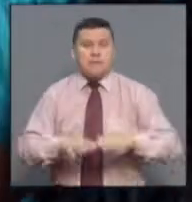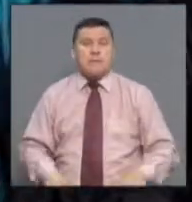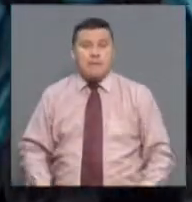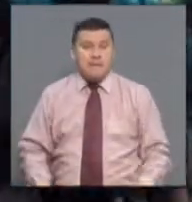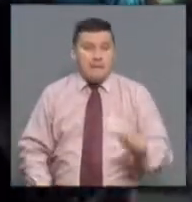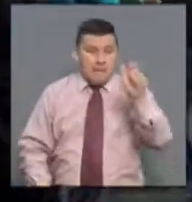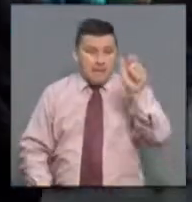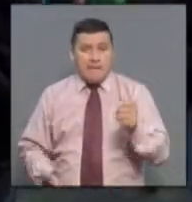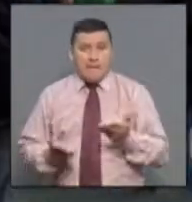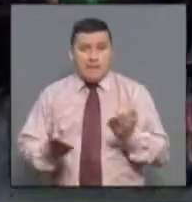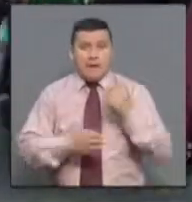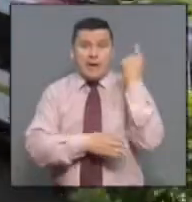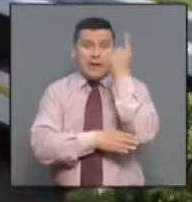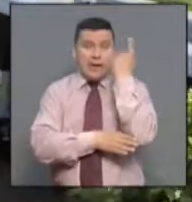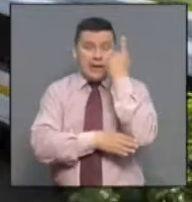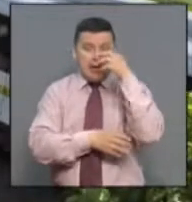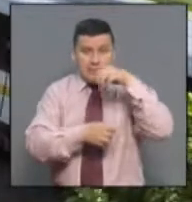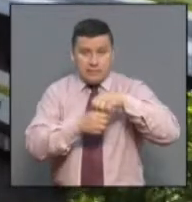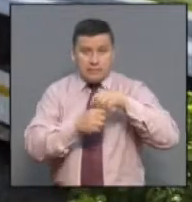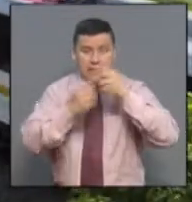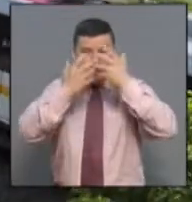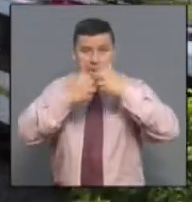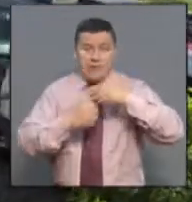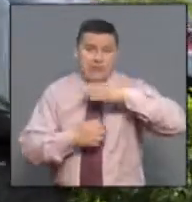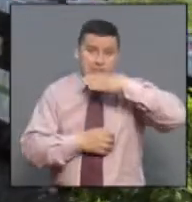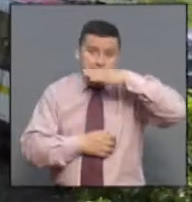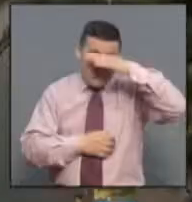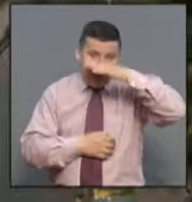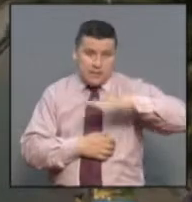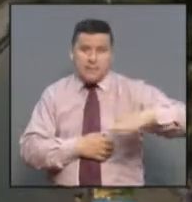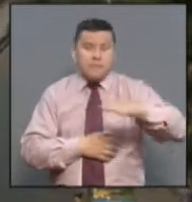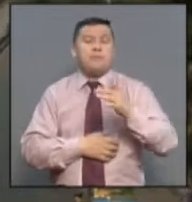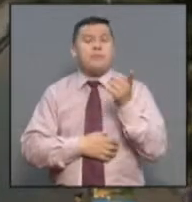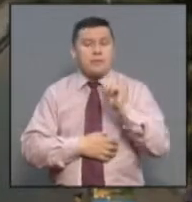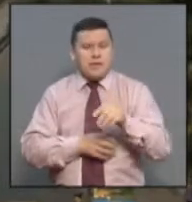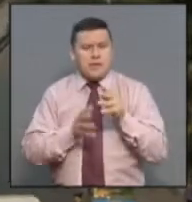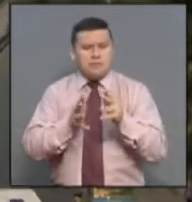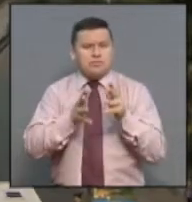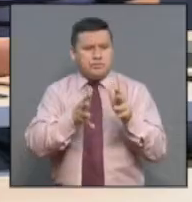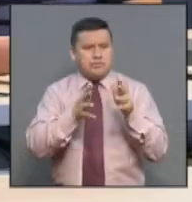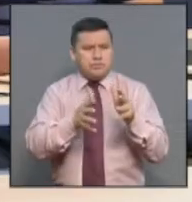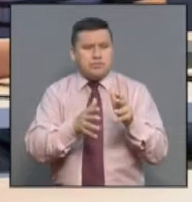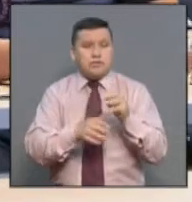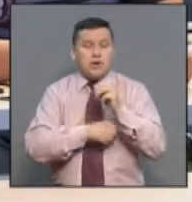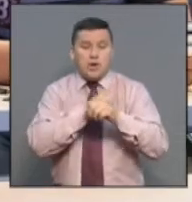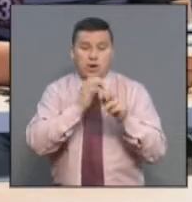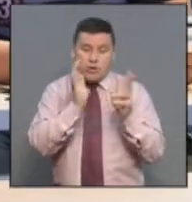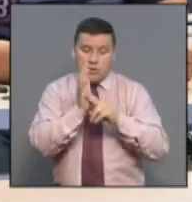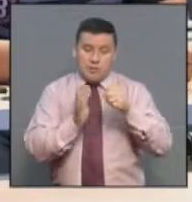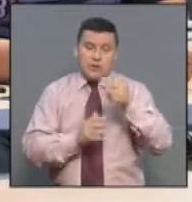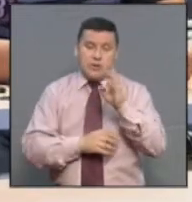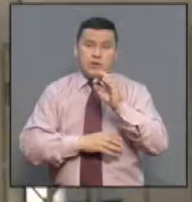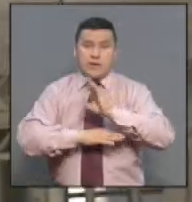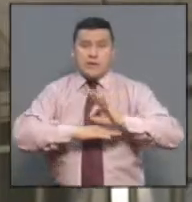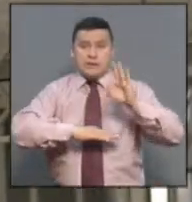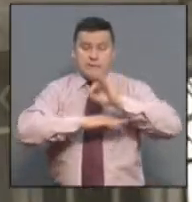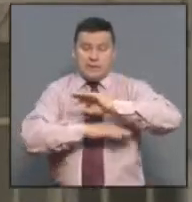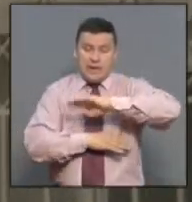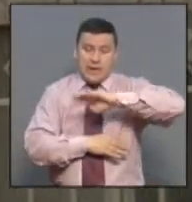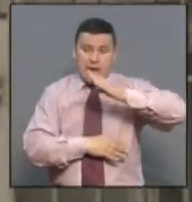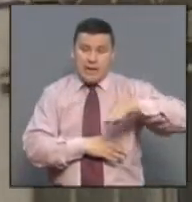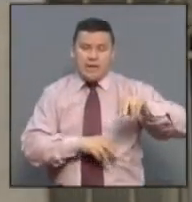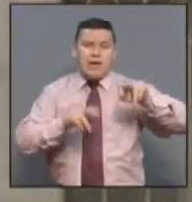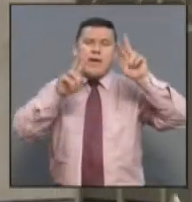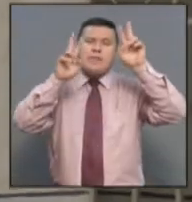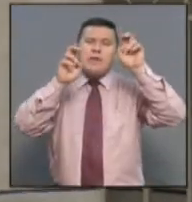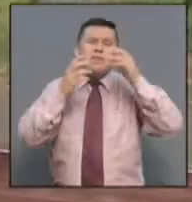personal de servicios generales de diferentes empresas públicas de Medellín también se capacitará este 2018 con la ESAP Antioquia en